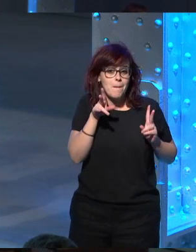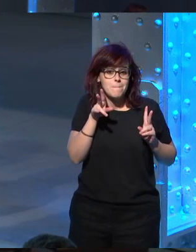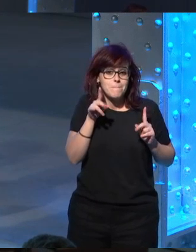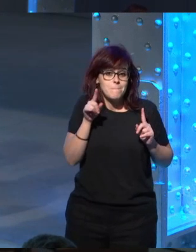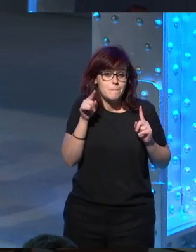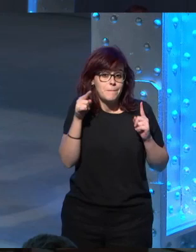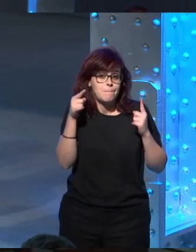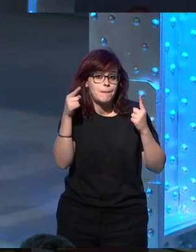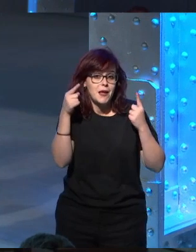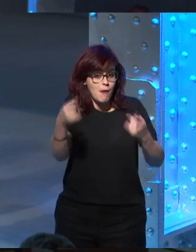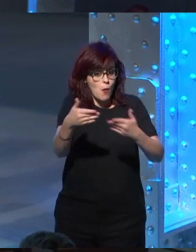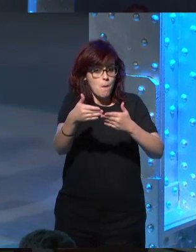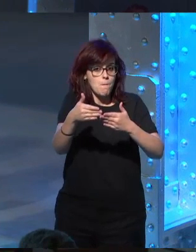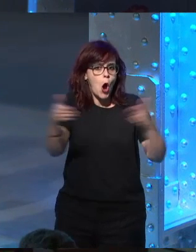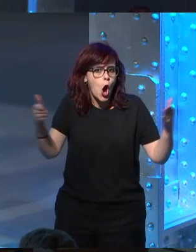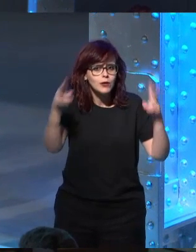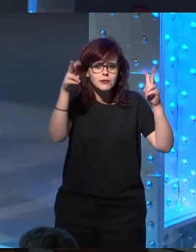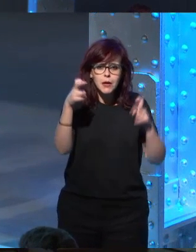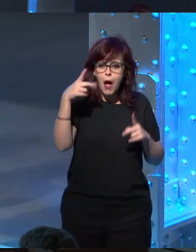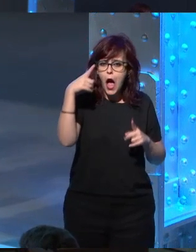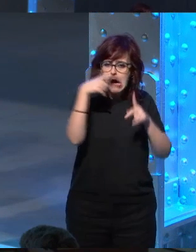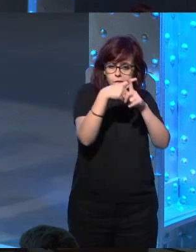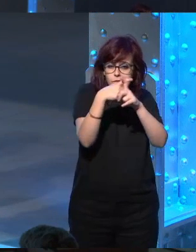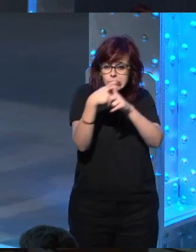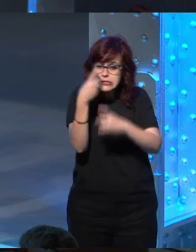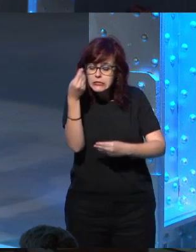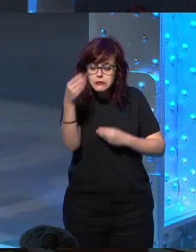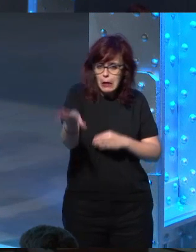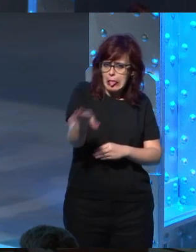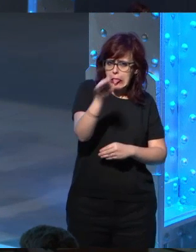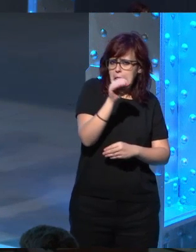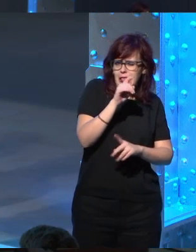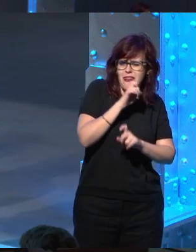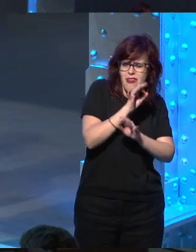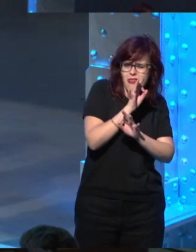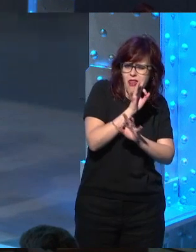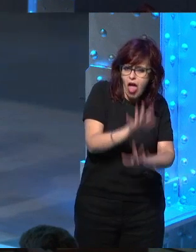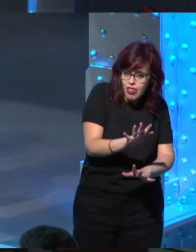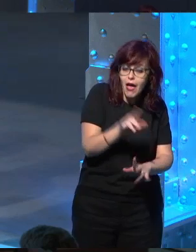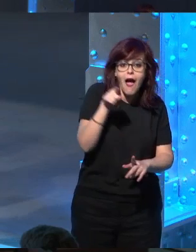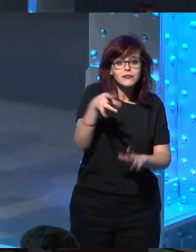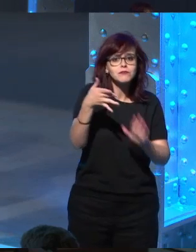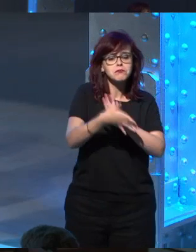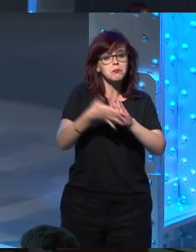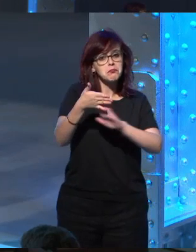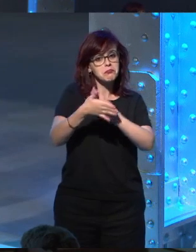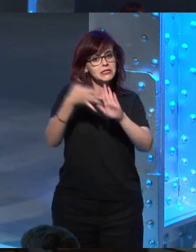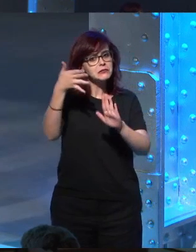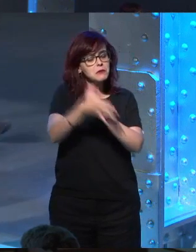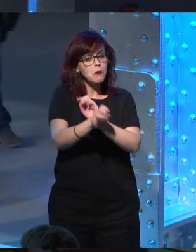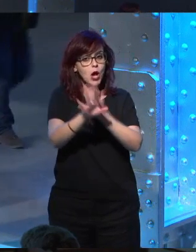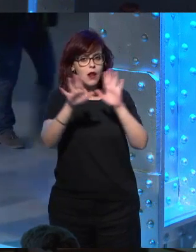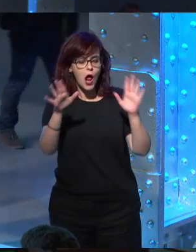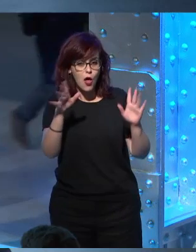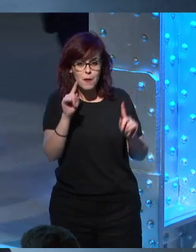estos asuntos tan absolutamente complicados de una manera sencilla. En principio fue una sorpresa, como